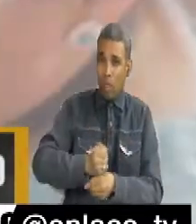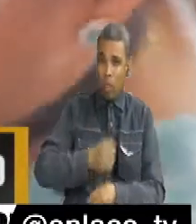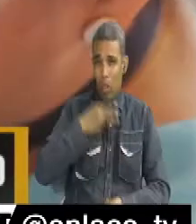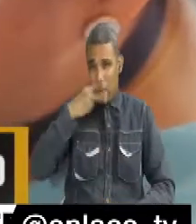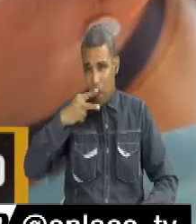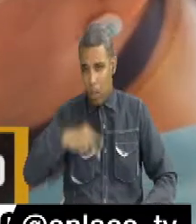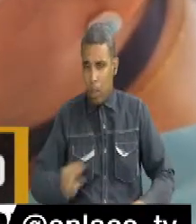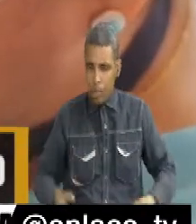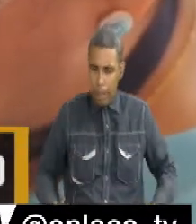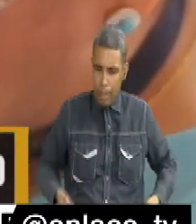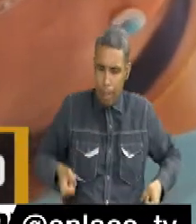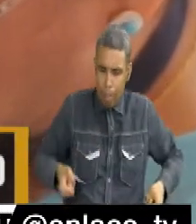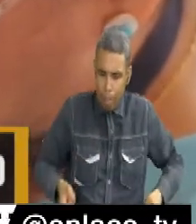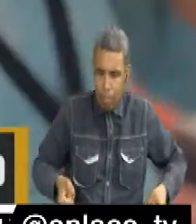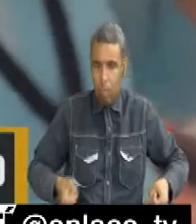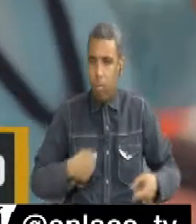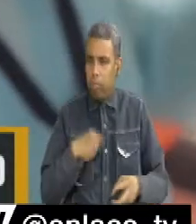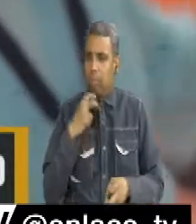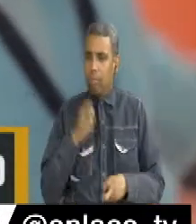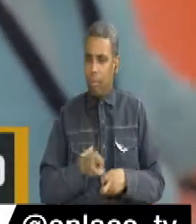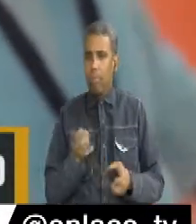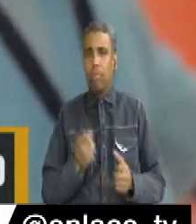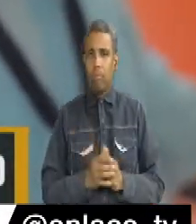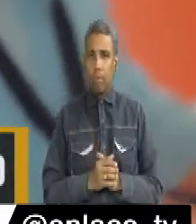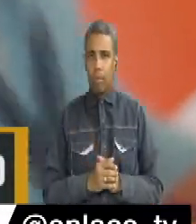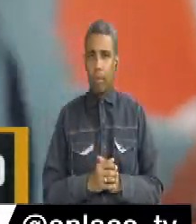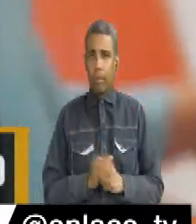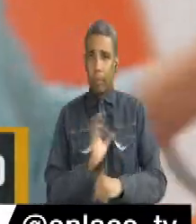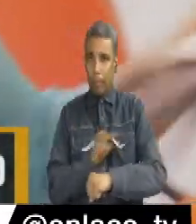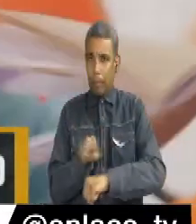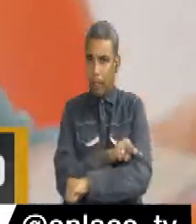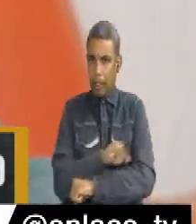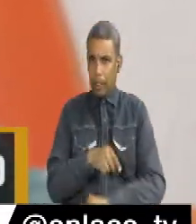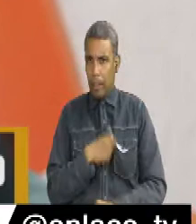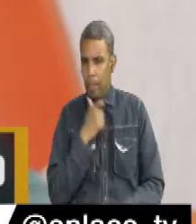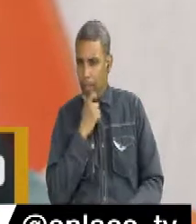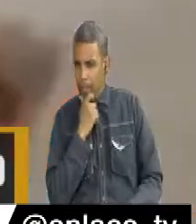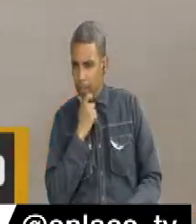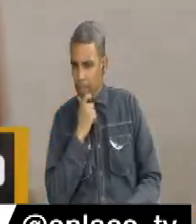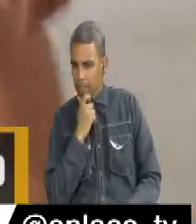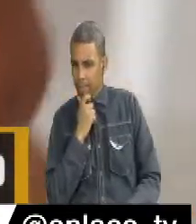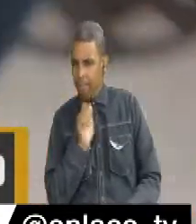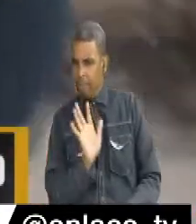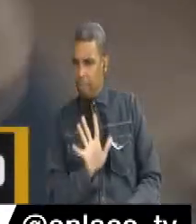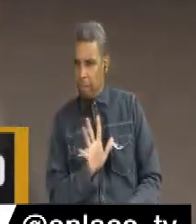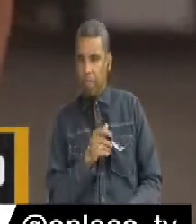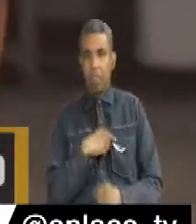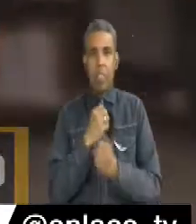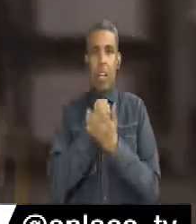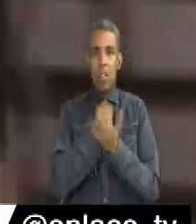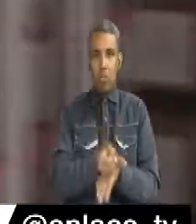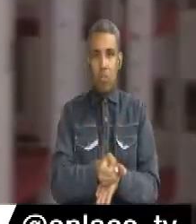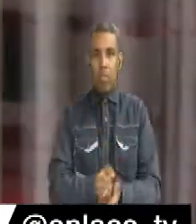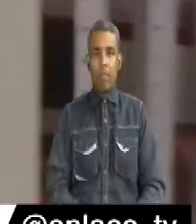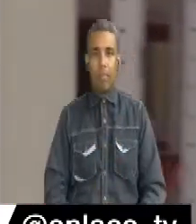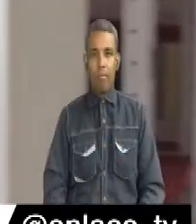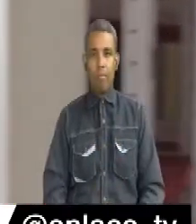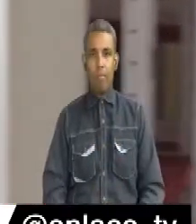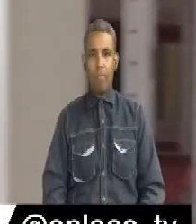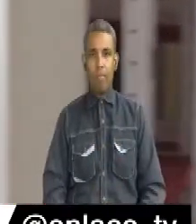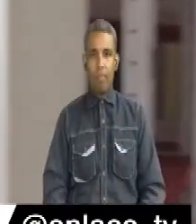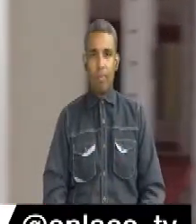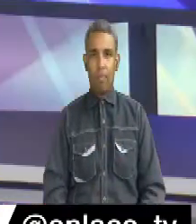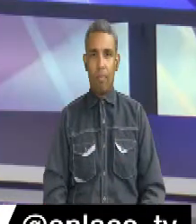La personería municipal recepcionó este caso y gestionó para que se le realice pronto su cirugía.